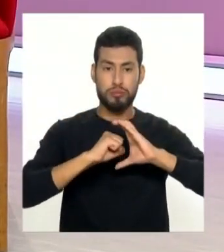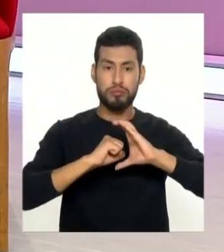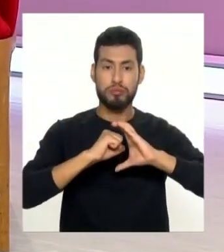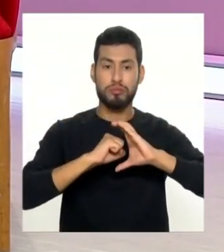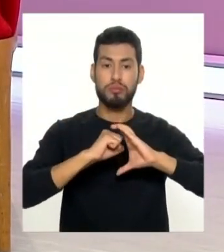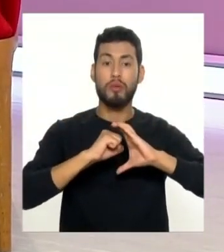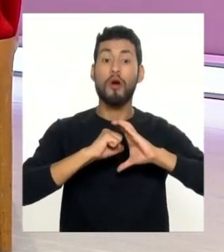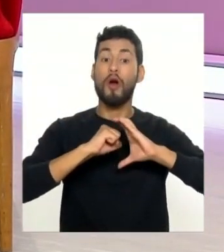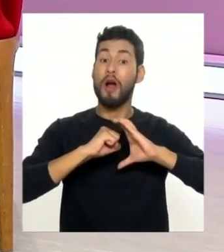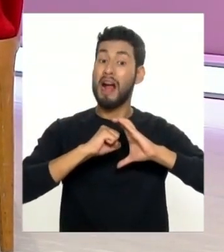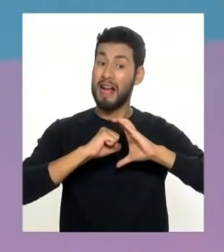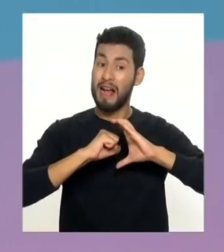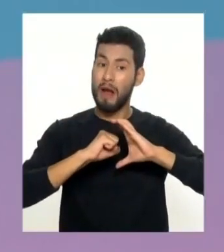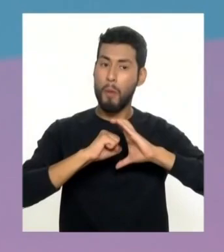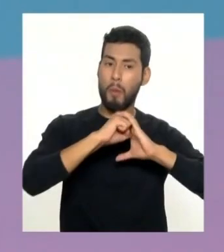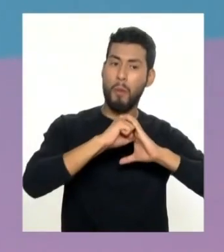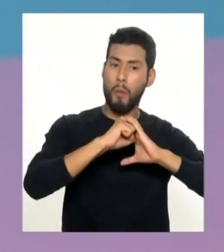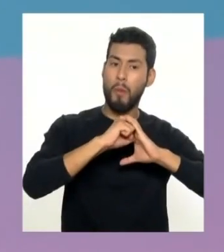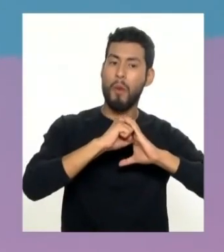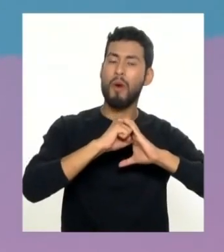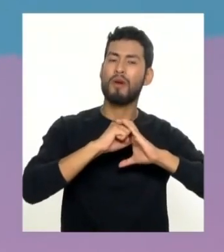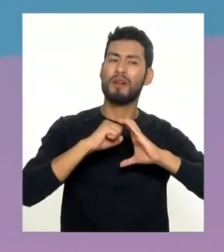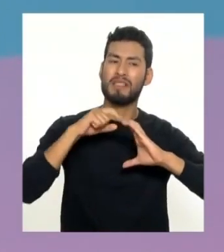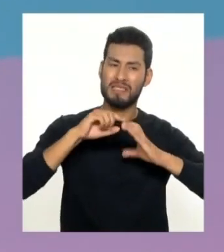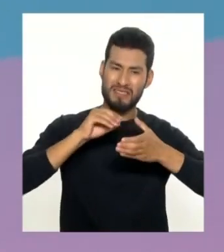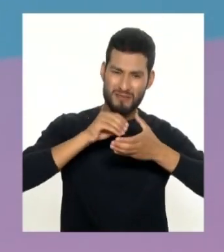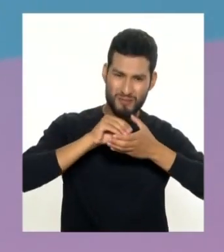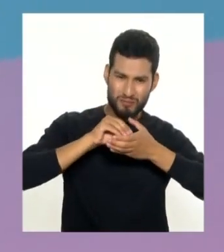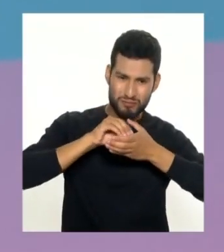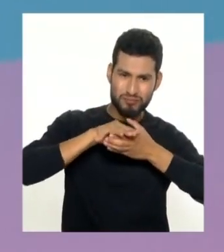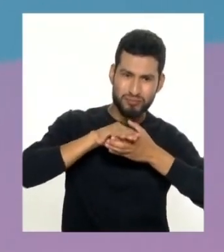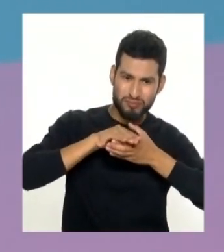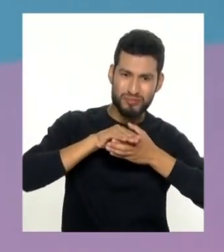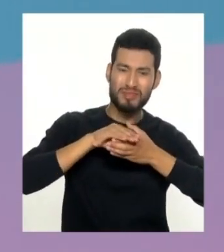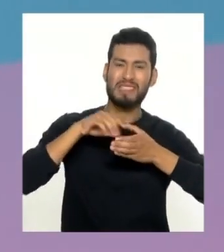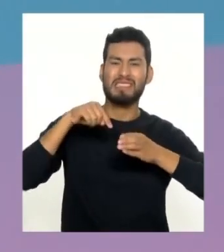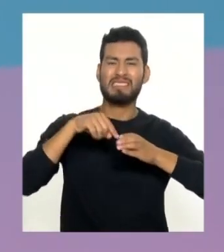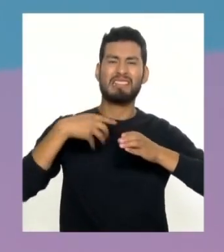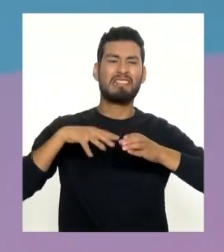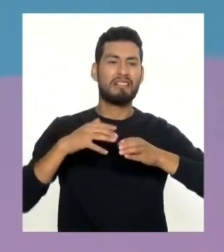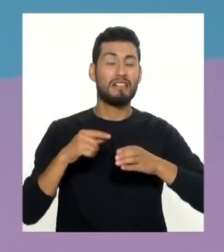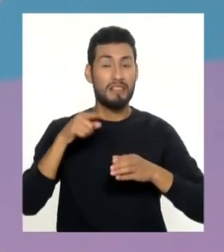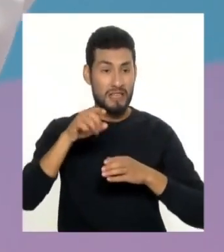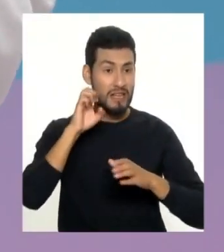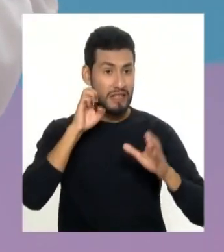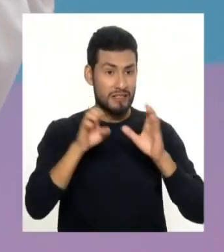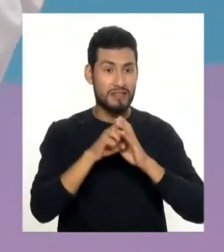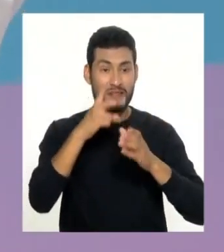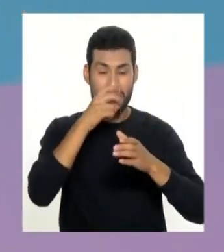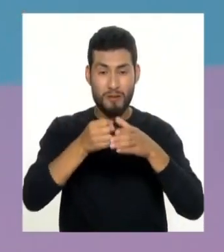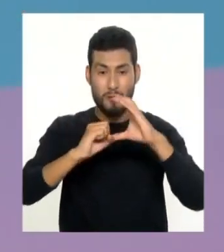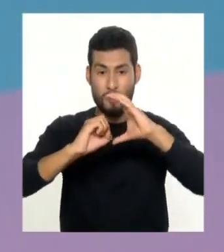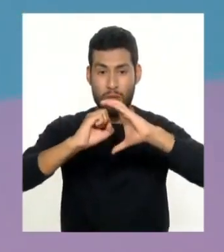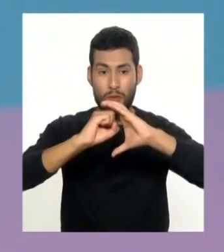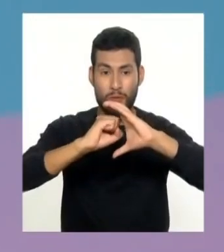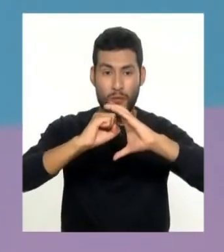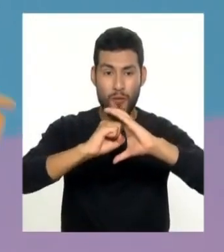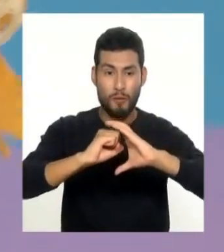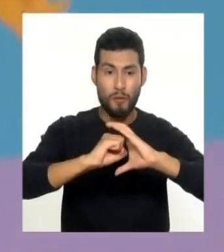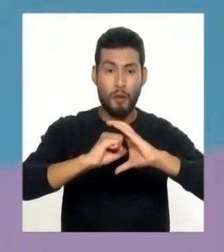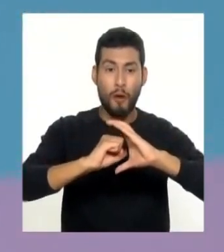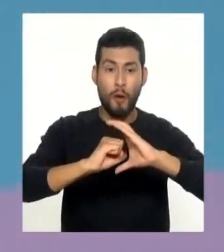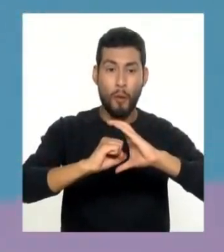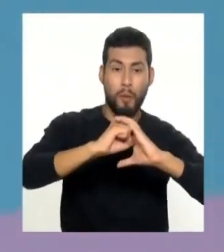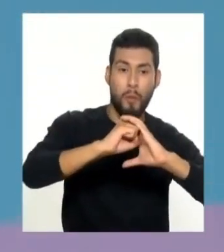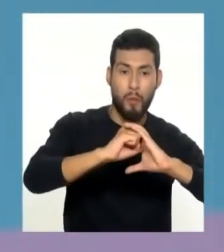es. Y justamente en este caso está muy cerca de la raíz y la está comprimiendo. Este ejemplo está por fuera del canal.